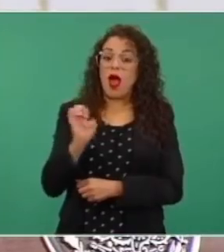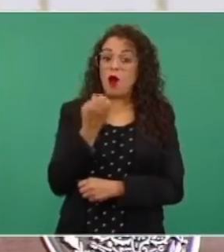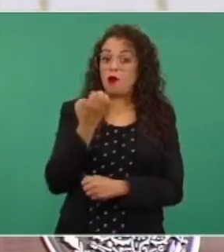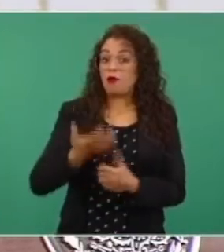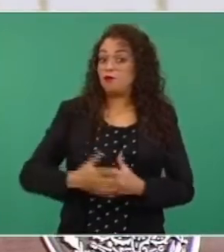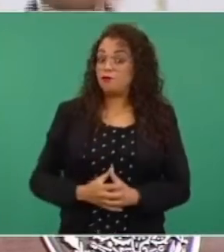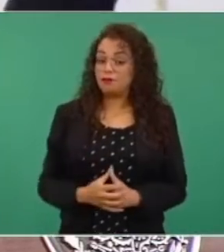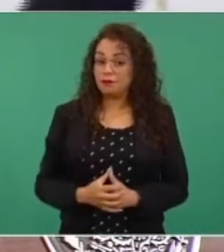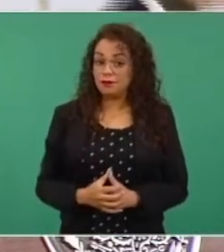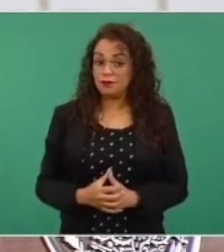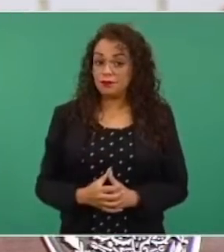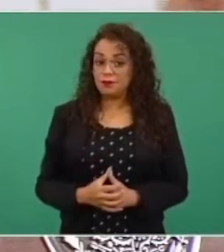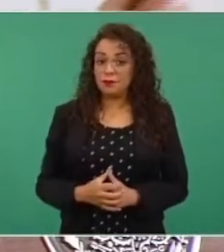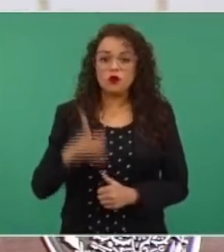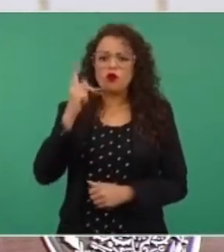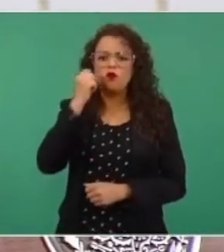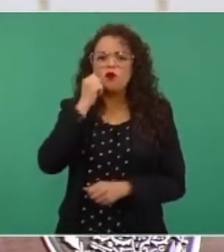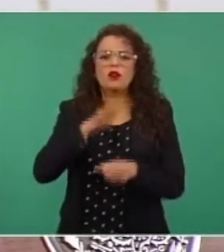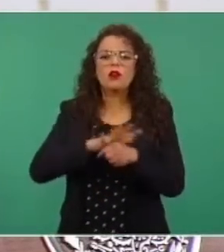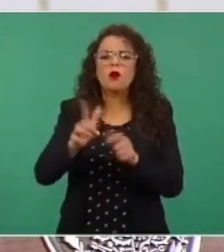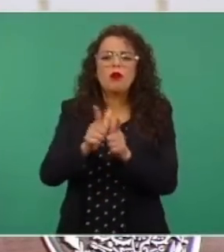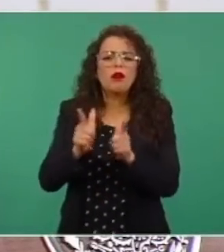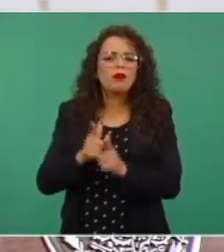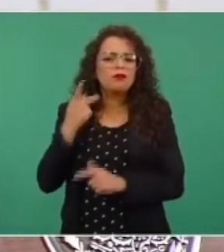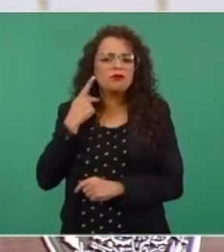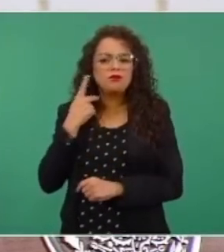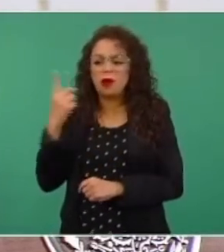sean de un partido o de otro.